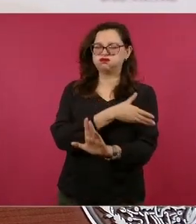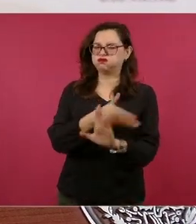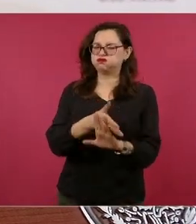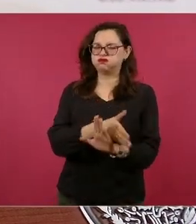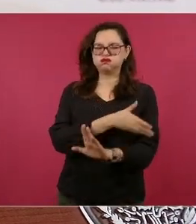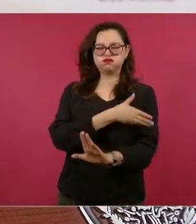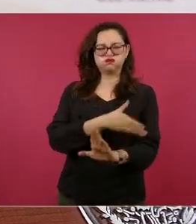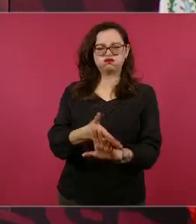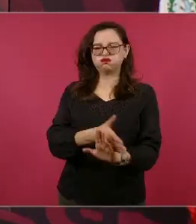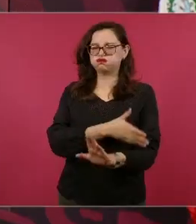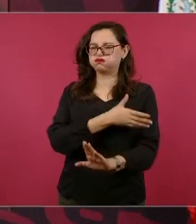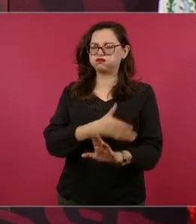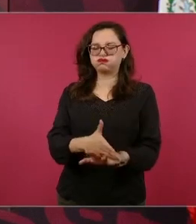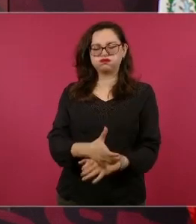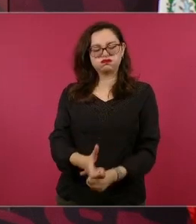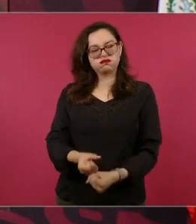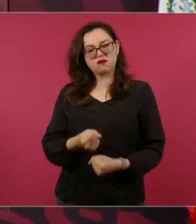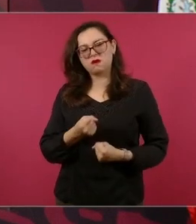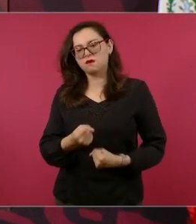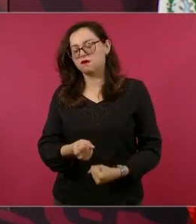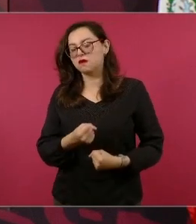tremenda.